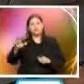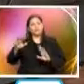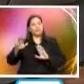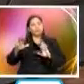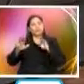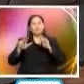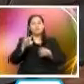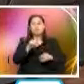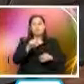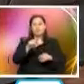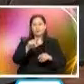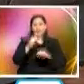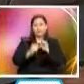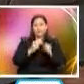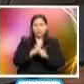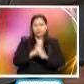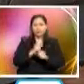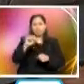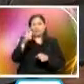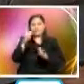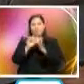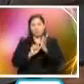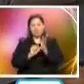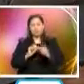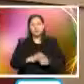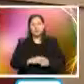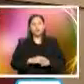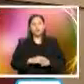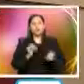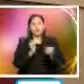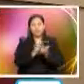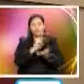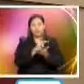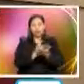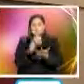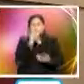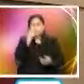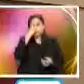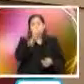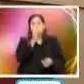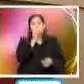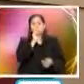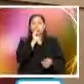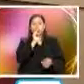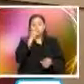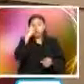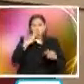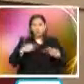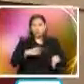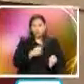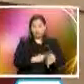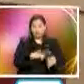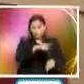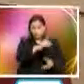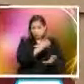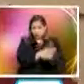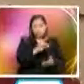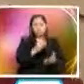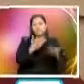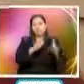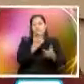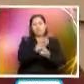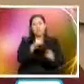18 los vemos ahí. Okay. Aunque también me gustaría comentarles que, por ejemplo, el programa de Escuela para Padres no es solo para pacientes del instituto. Lo